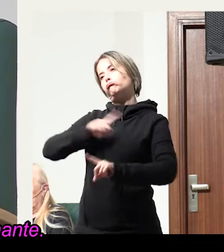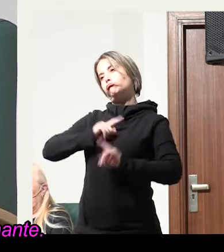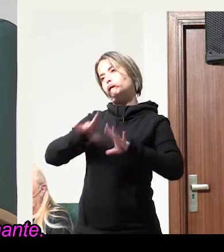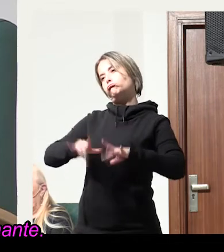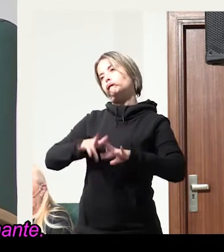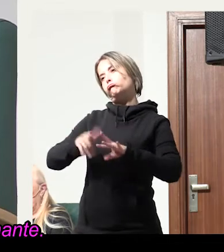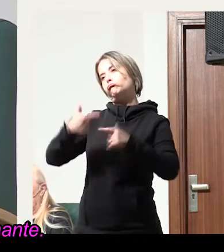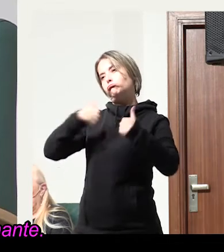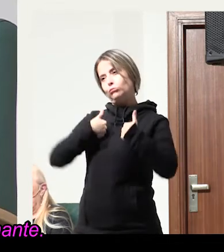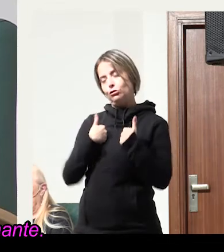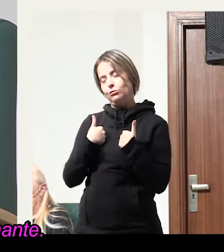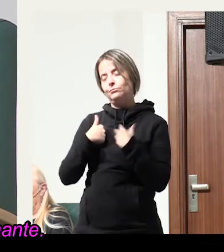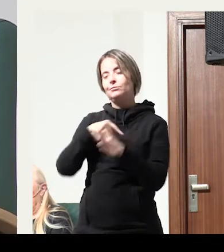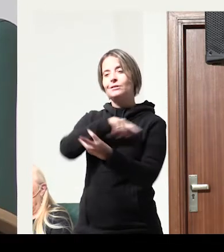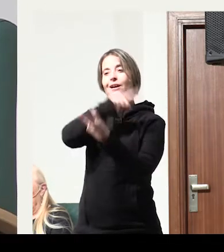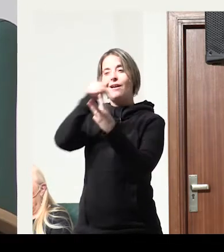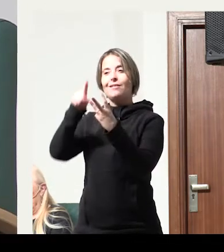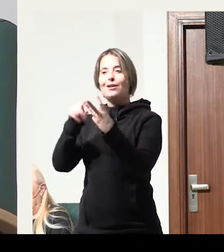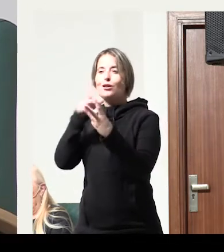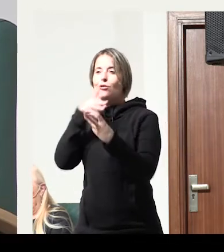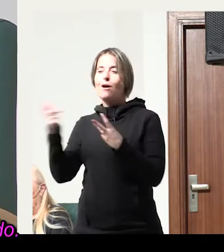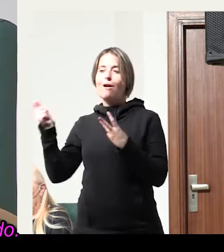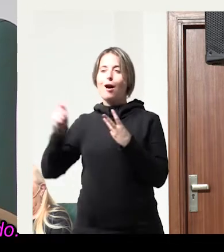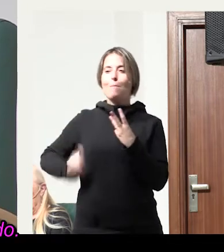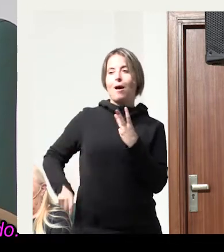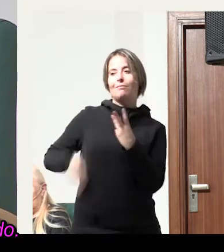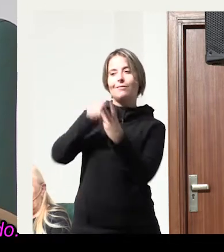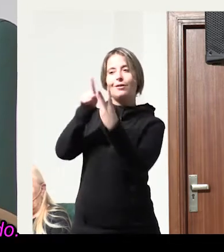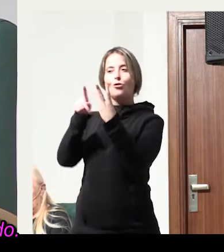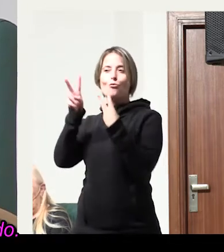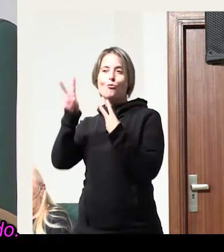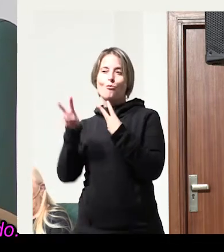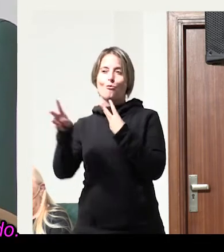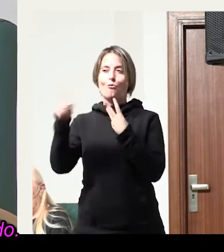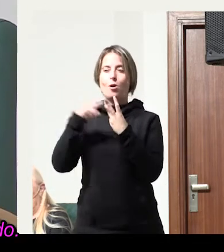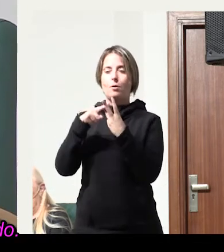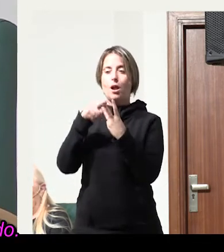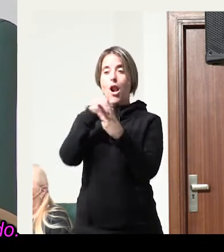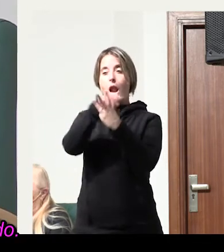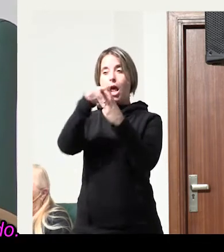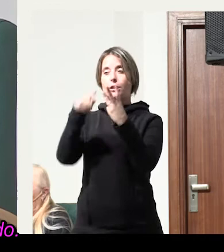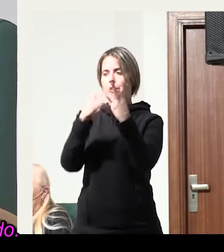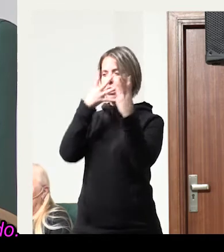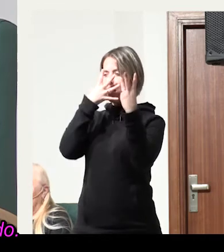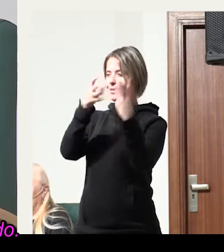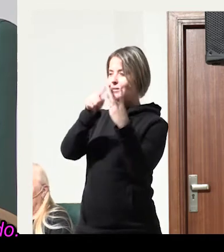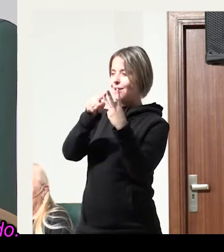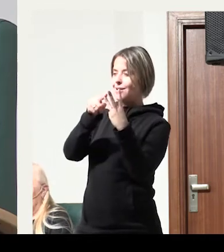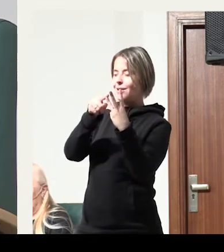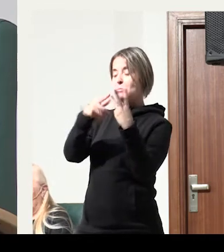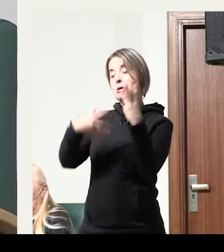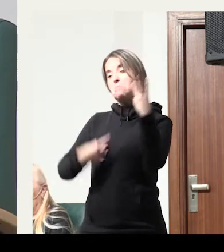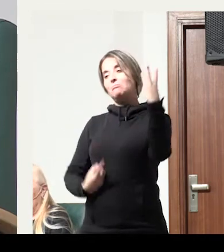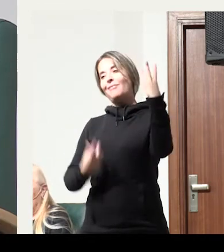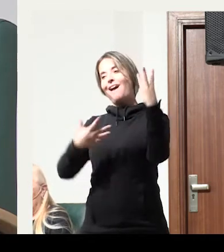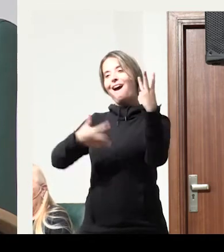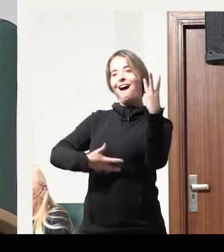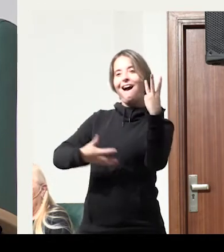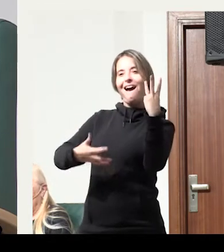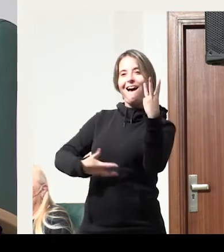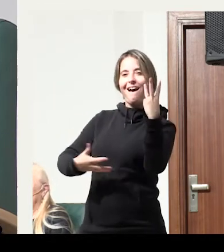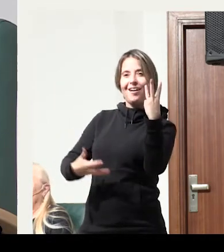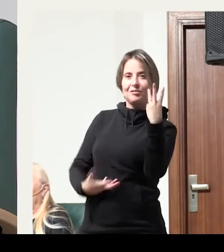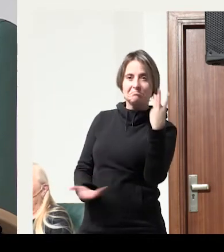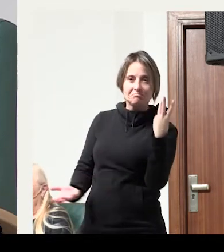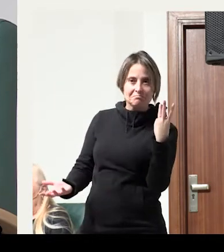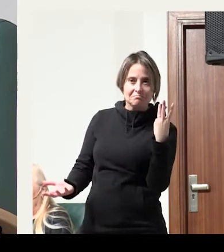acaba de estrenar amante. Se las ve serias, pero ríen de cuando en cuando. Y